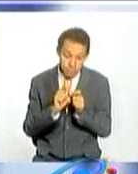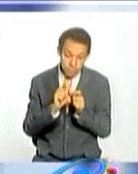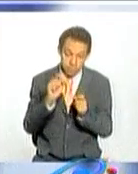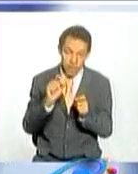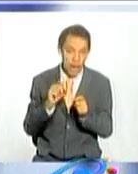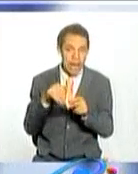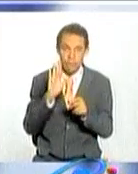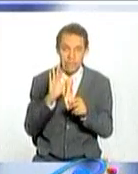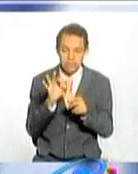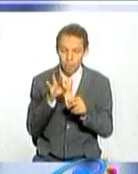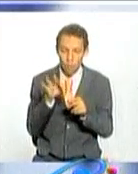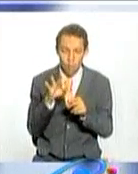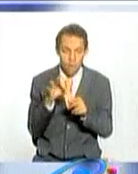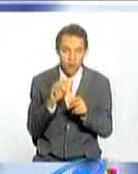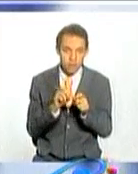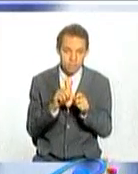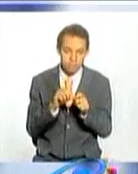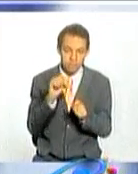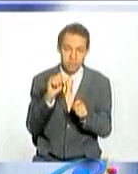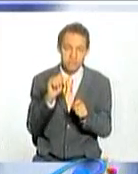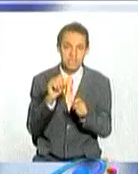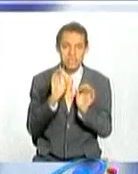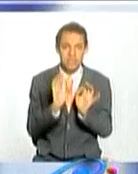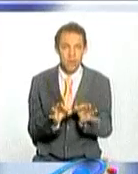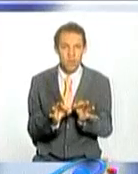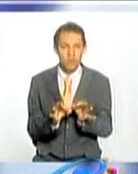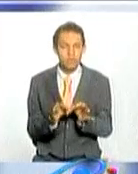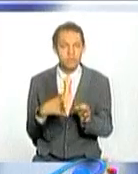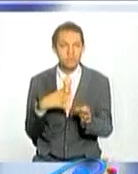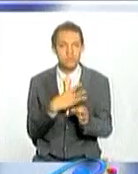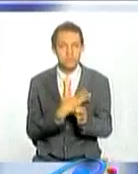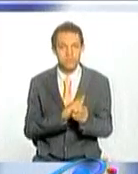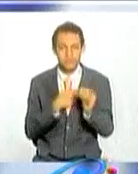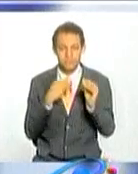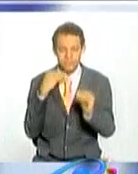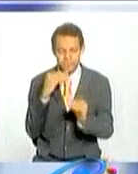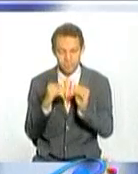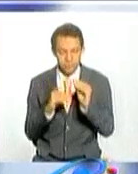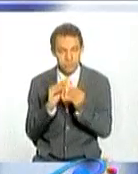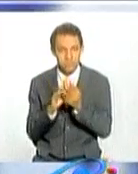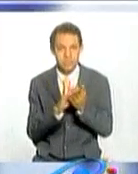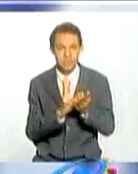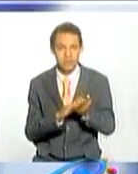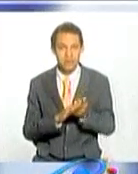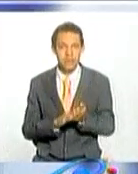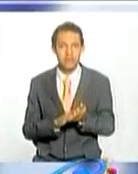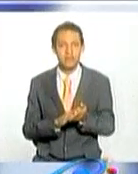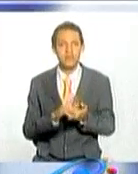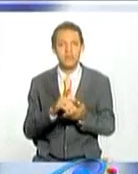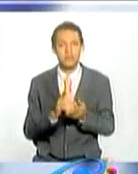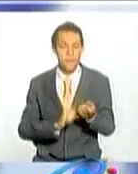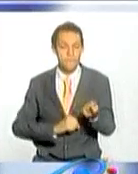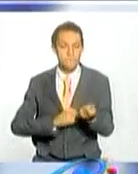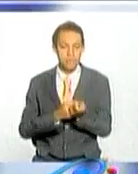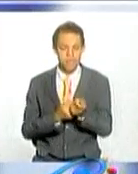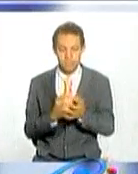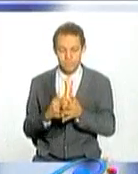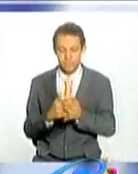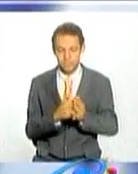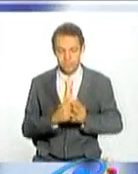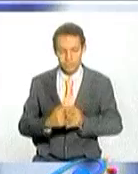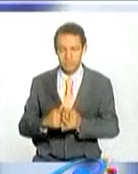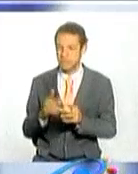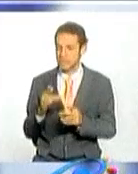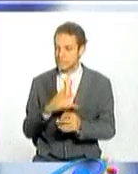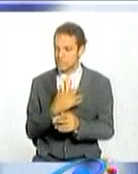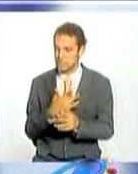más de 7 milímetros, lo que se hace hoy en día es una litotripsia, es a través de un procedimiento con sonido también,